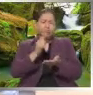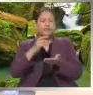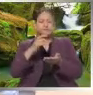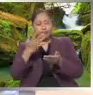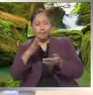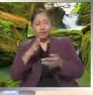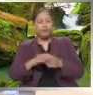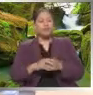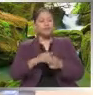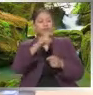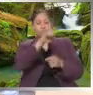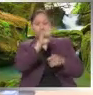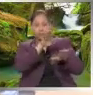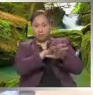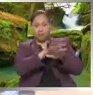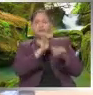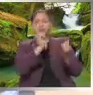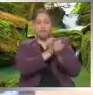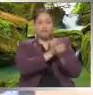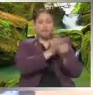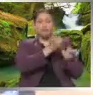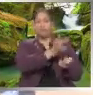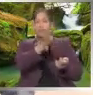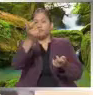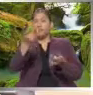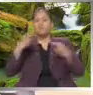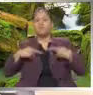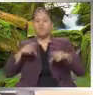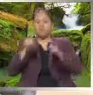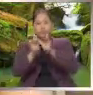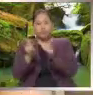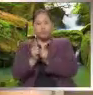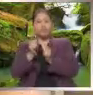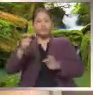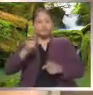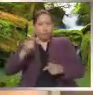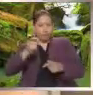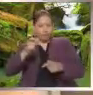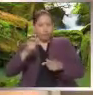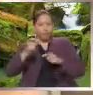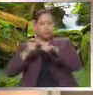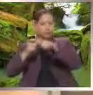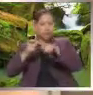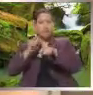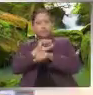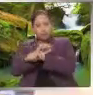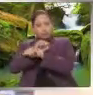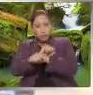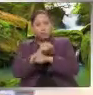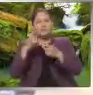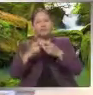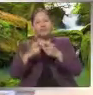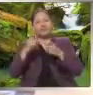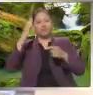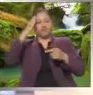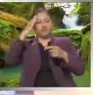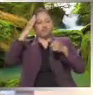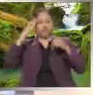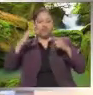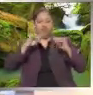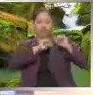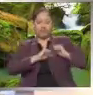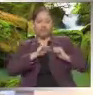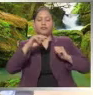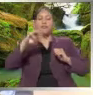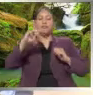más bien indirecto porque se lo daban a los ochimilcas, que a su vez estaban sometidos por los mexicas. Entonces, pues no es